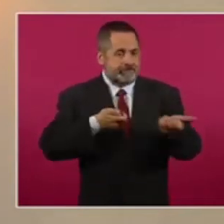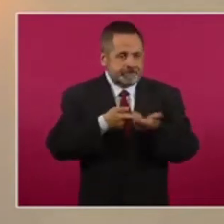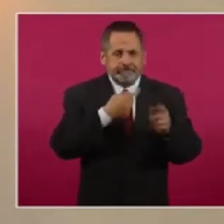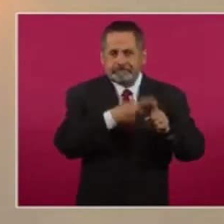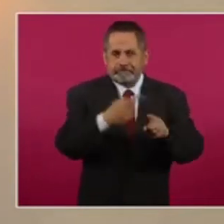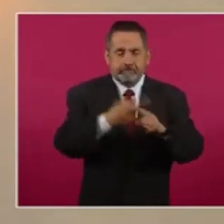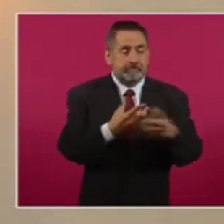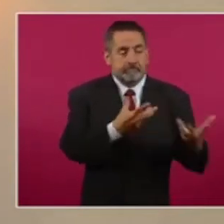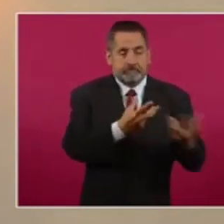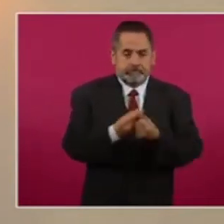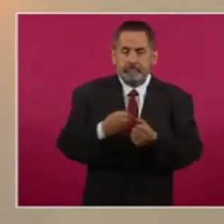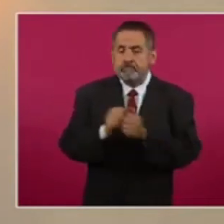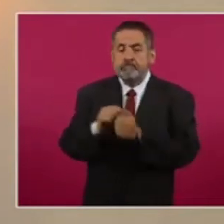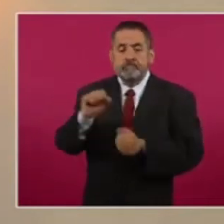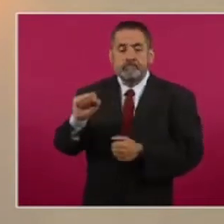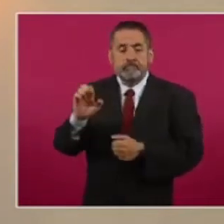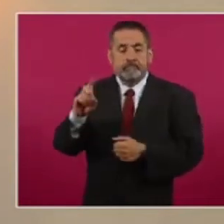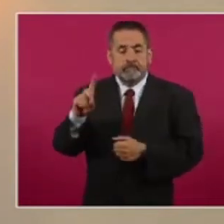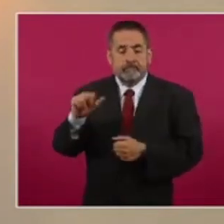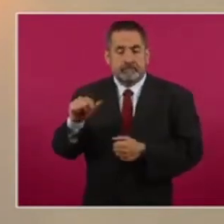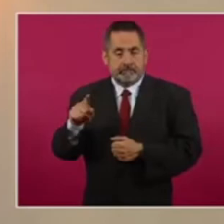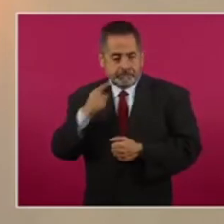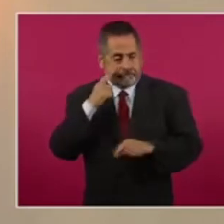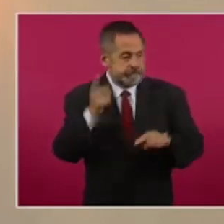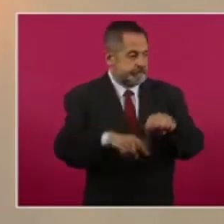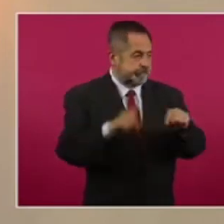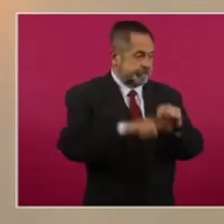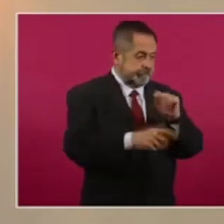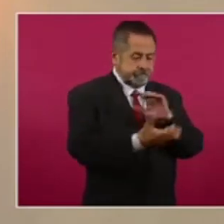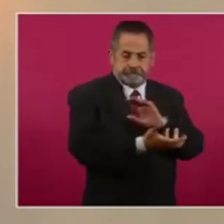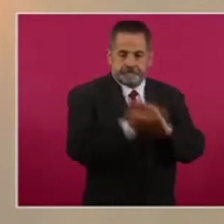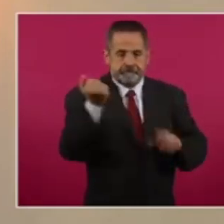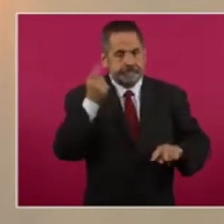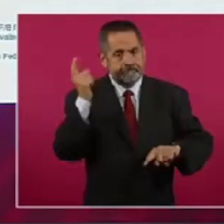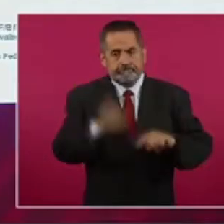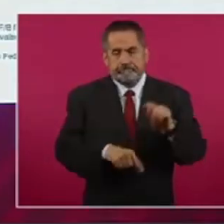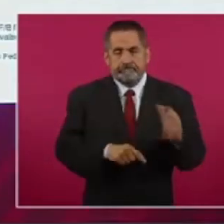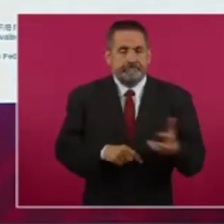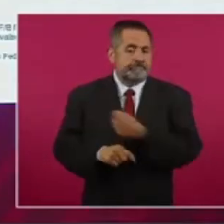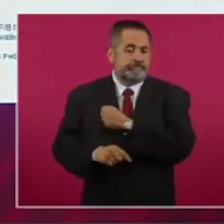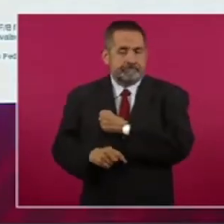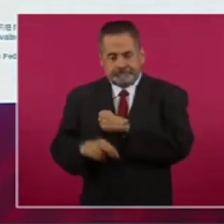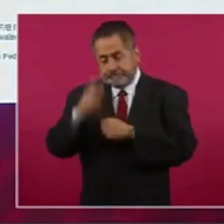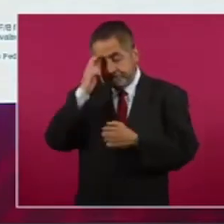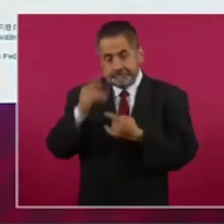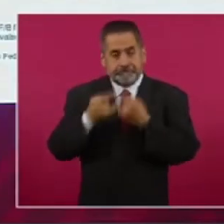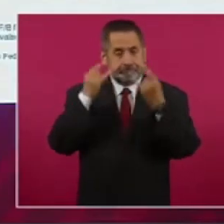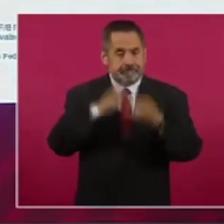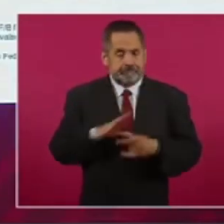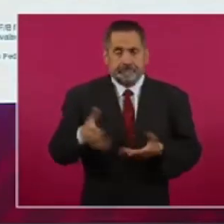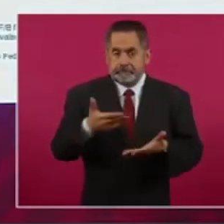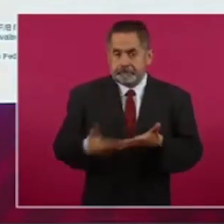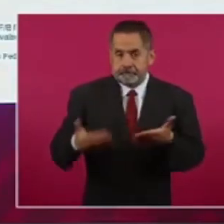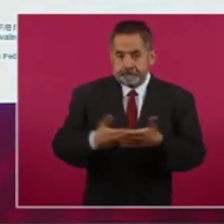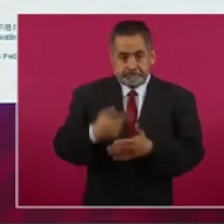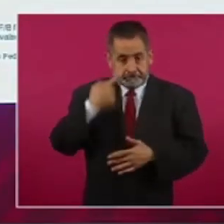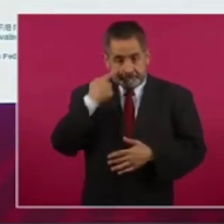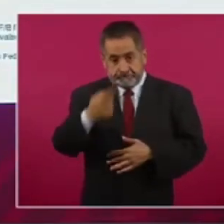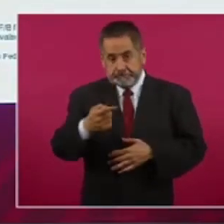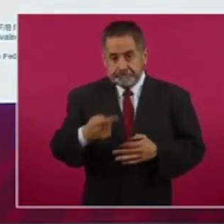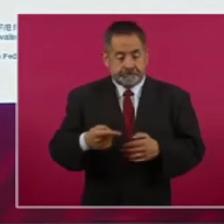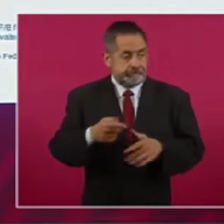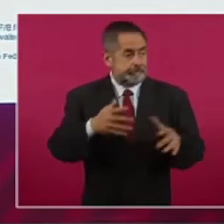Nacional, que también tienen un carácter histórico las detenciones y aseguramientos de armas, y hoy damos cuenta de